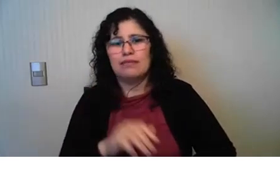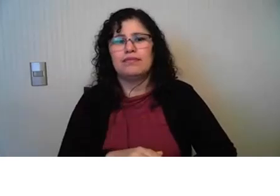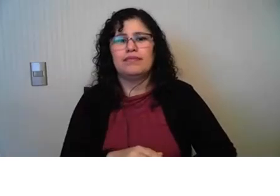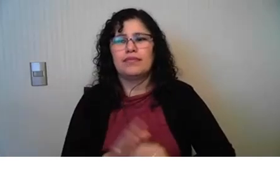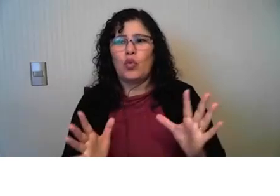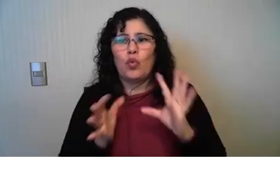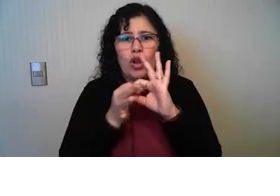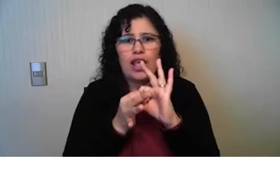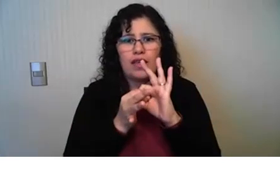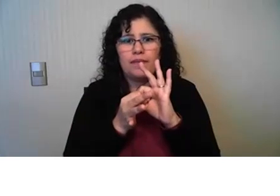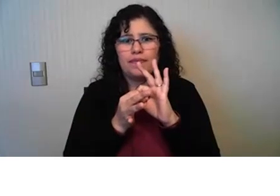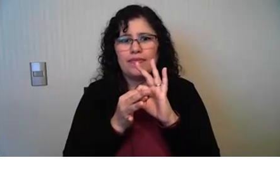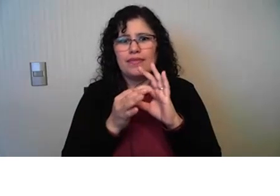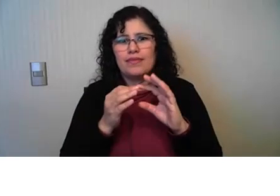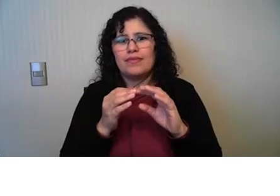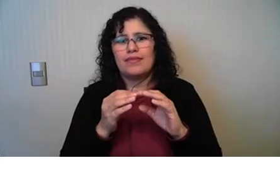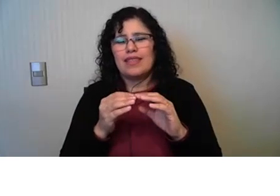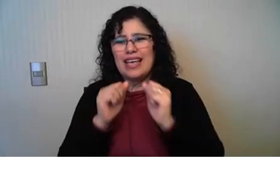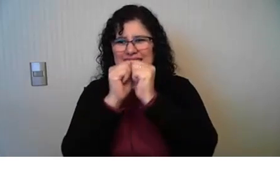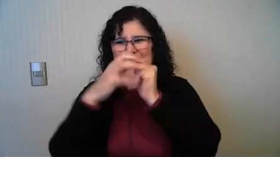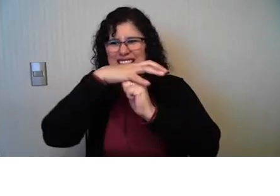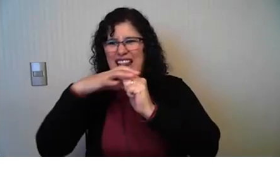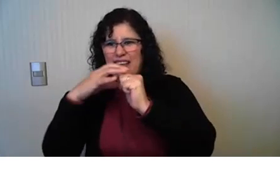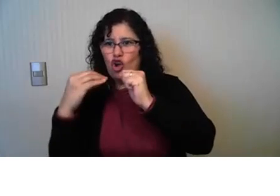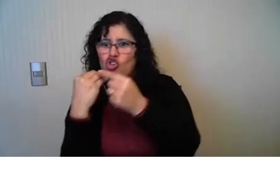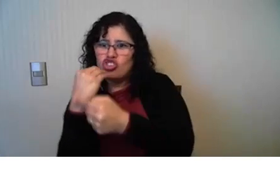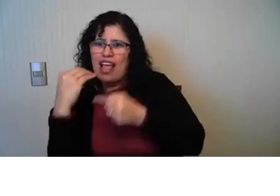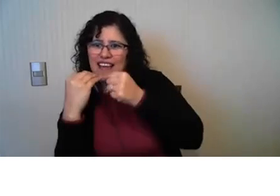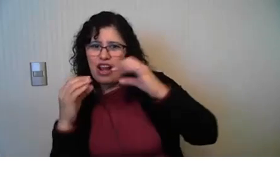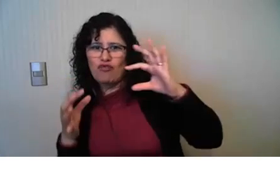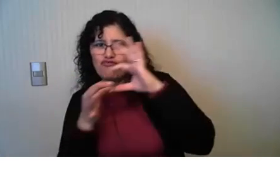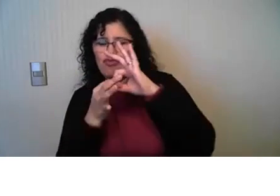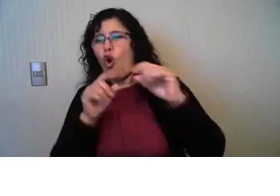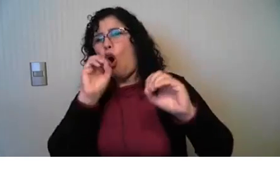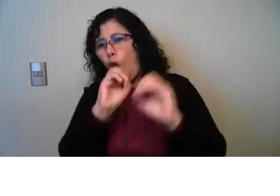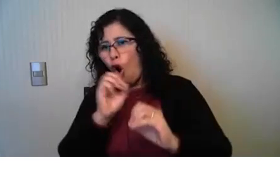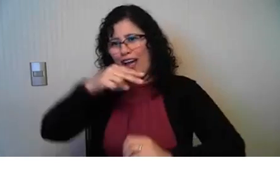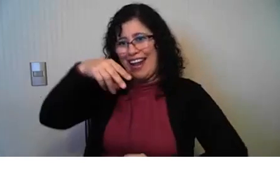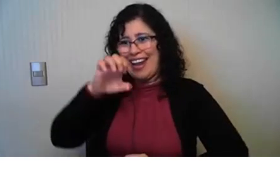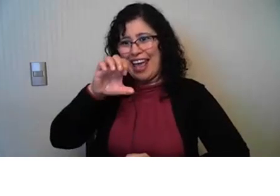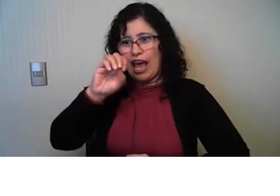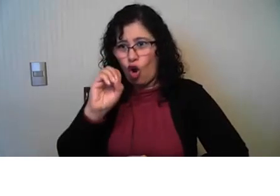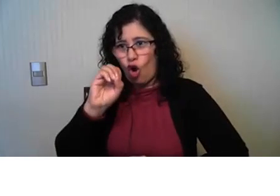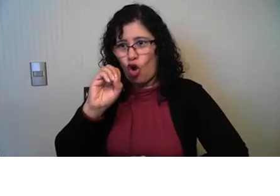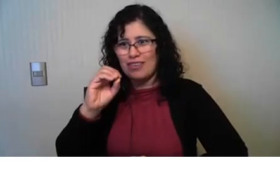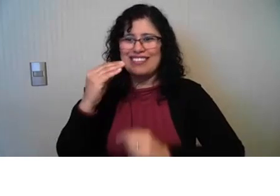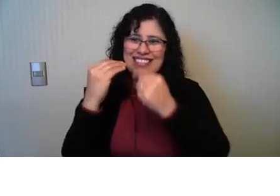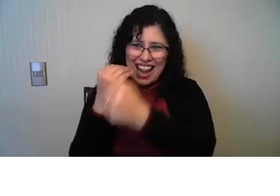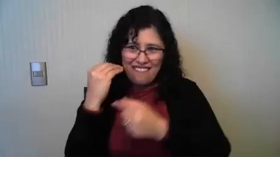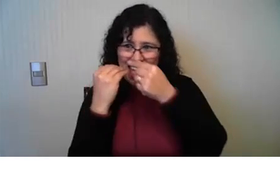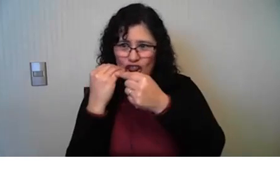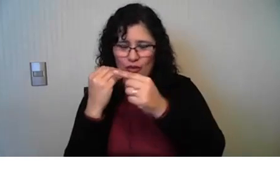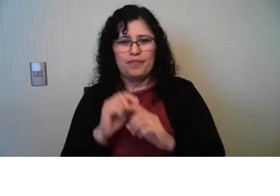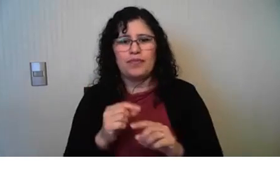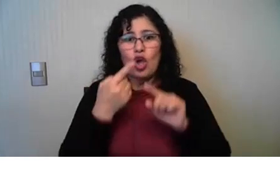llama cerebro-cerebelo, y ustedes lo van a conocer como neocerebelo. Una corteza cerebelosa asociada